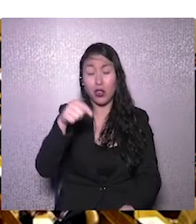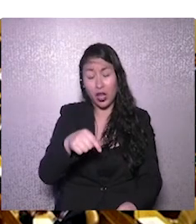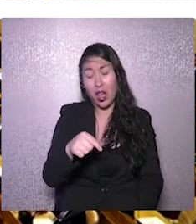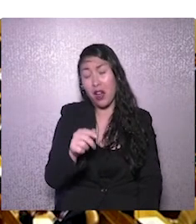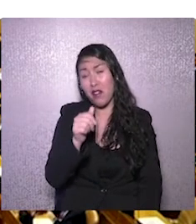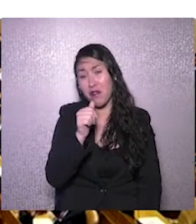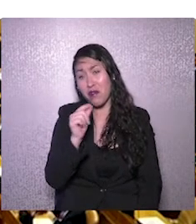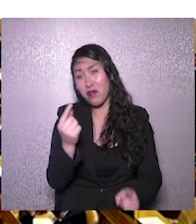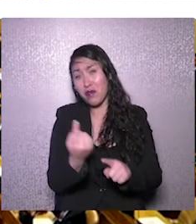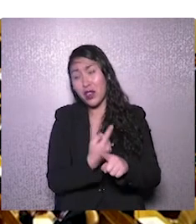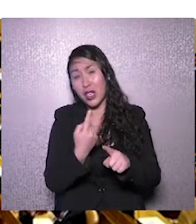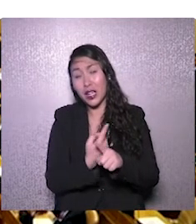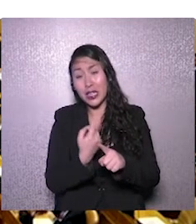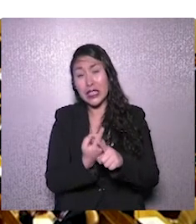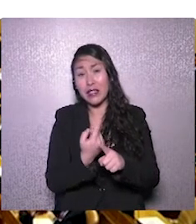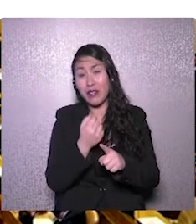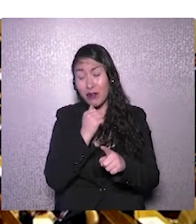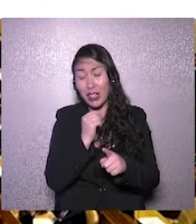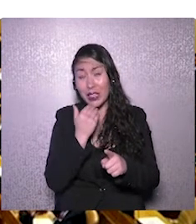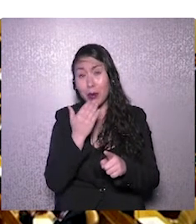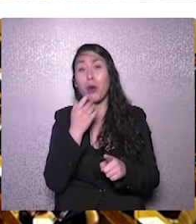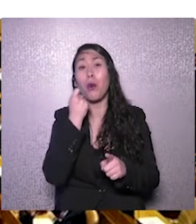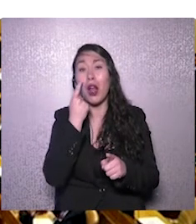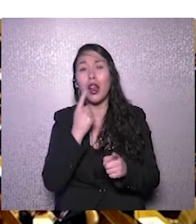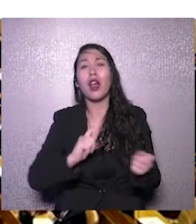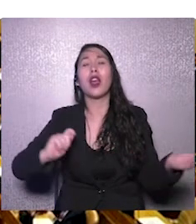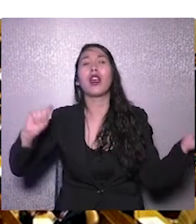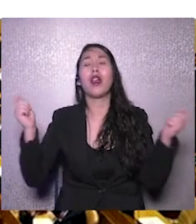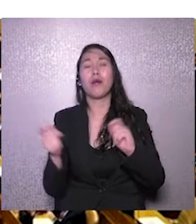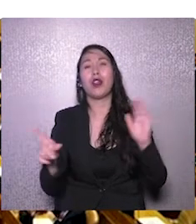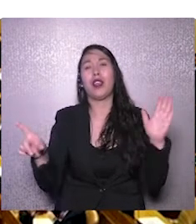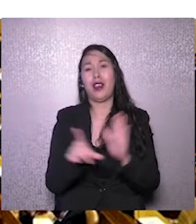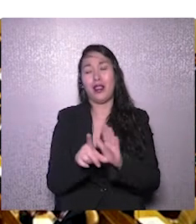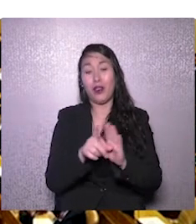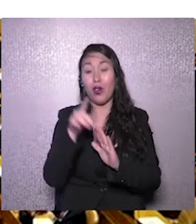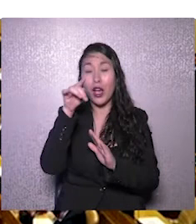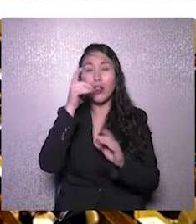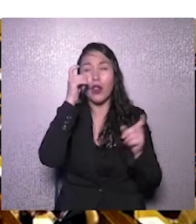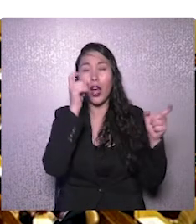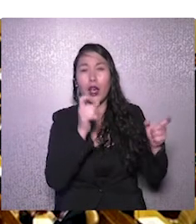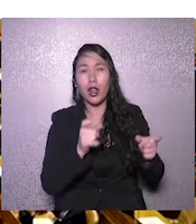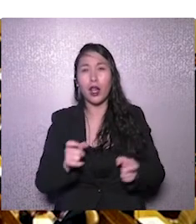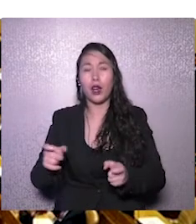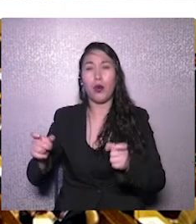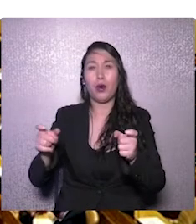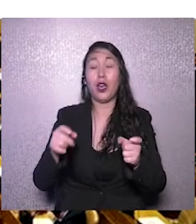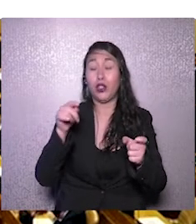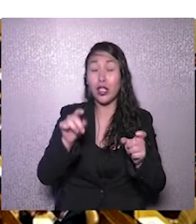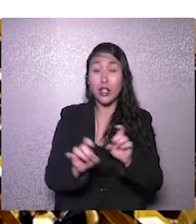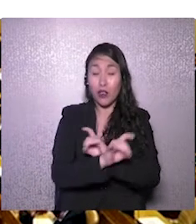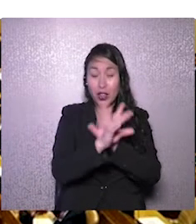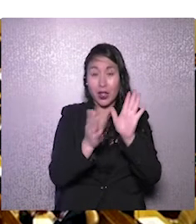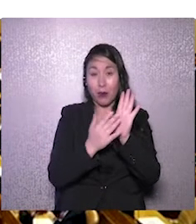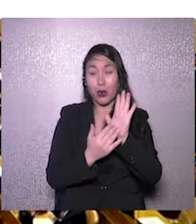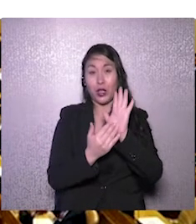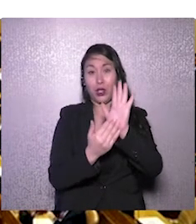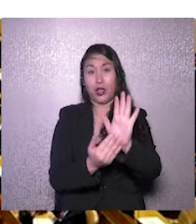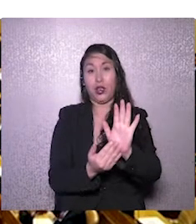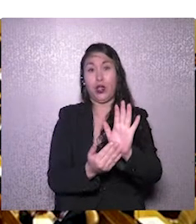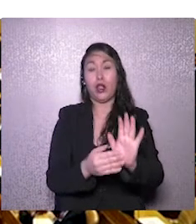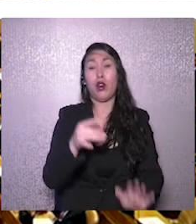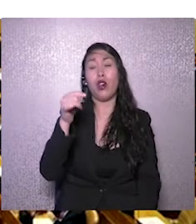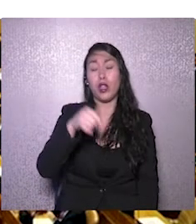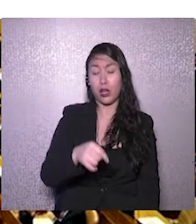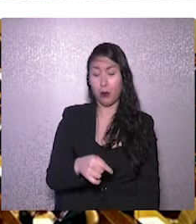que son cambios legislativos. ¿Sí? Esto hay que regularlo, hay que hacerlo evidente. Hoy día estamos en un mundo